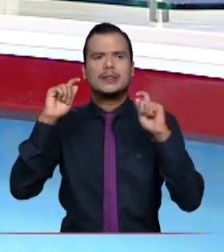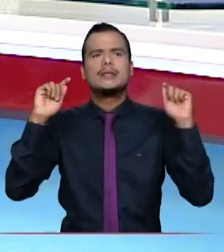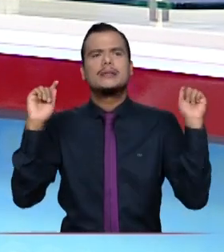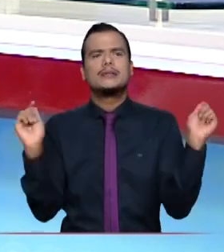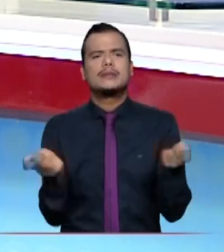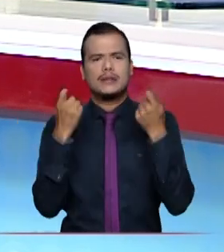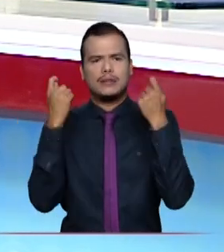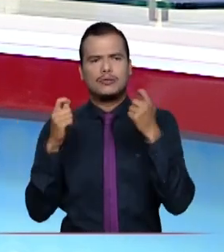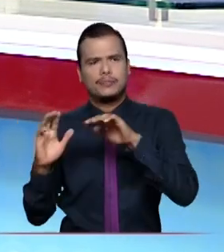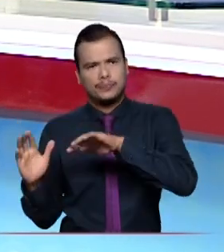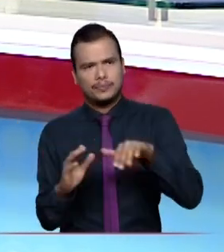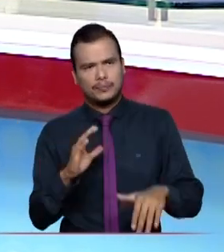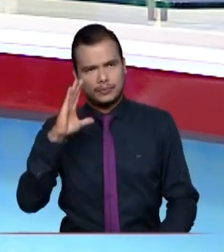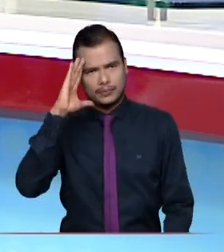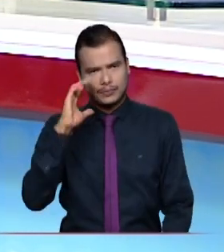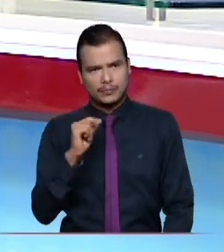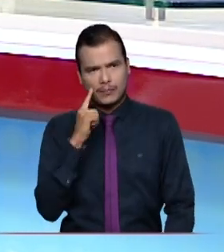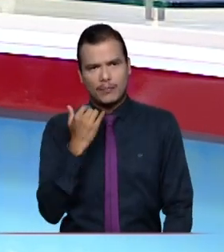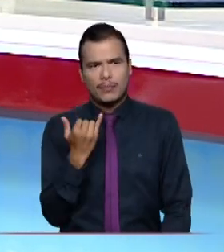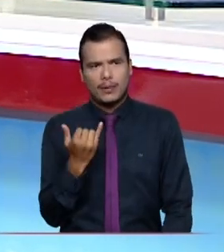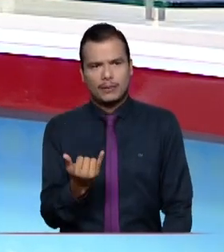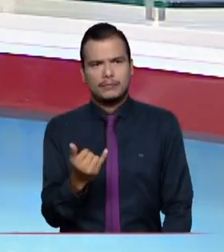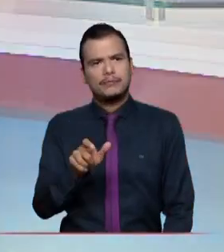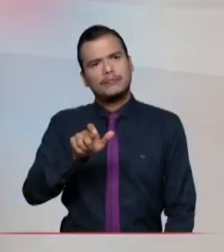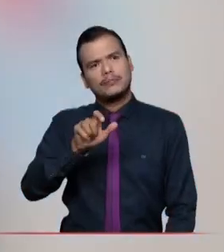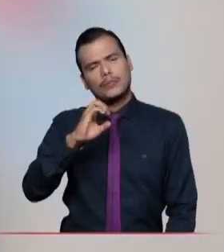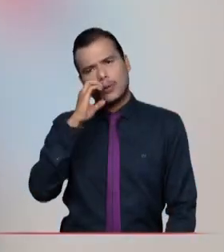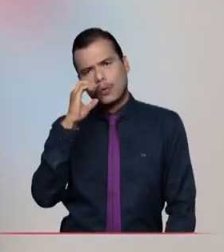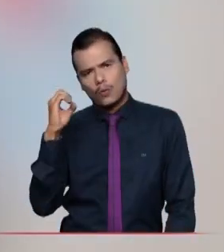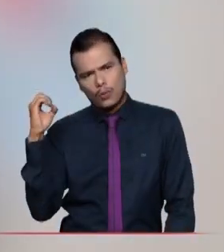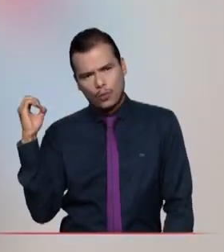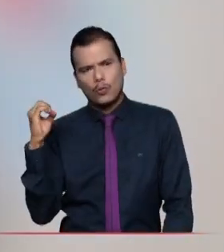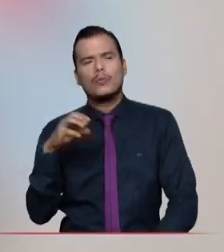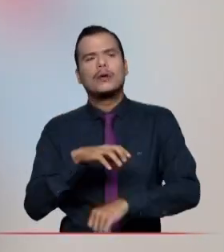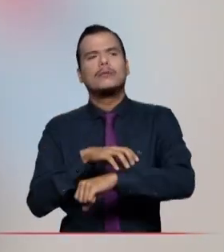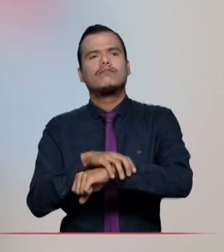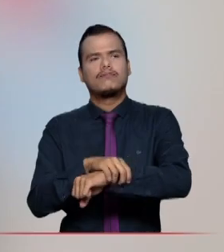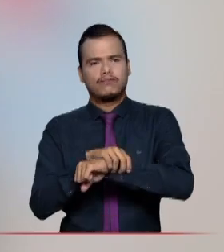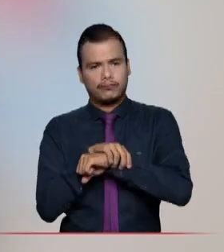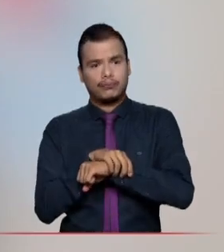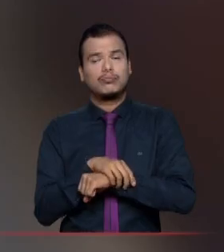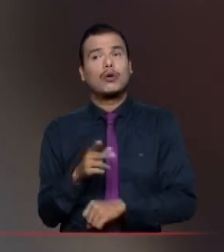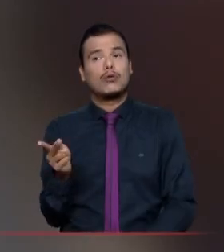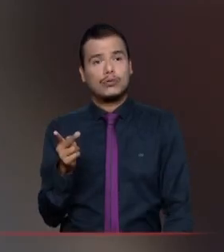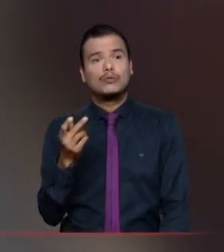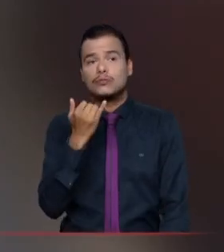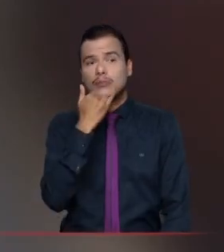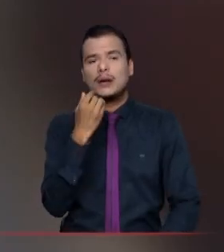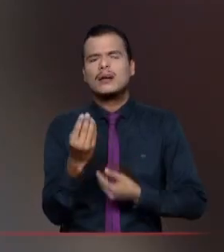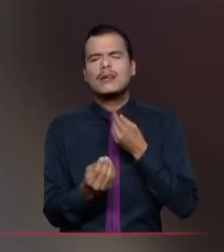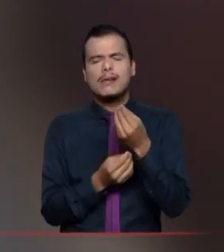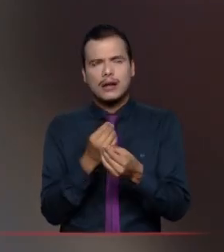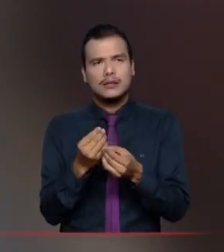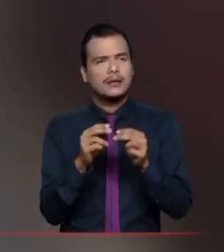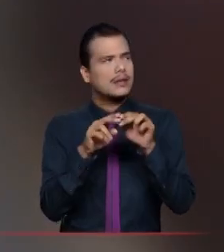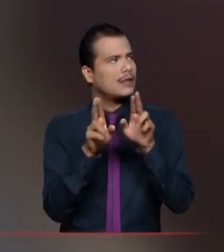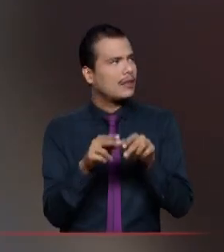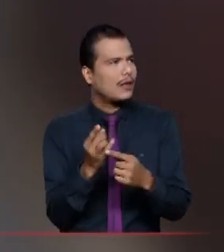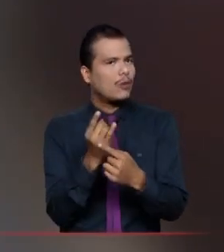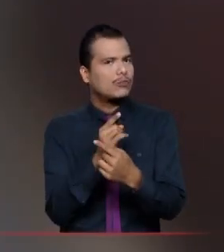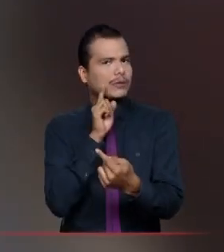En Cali, la policía informó la captura de dos hombres por hurto mediante medios informáticos y violación de datos